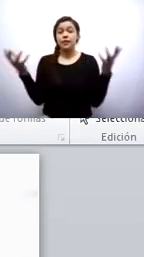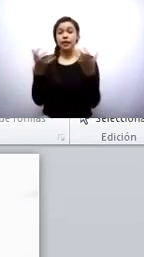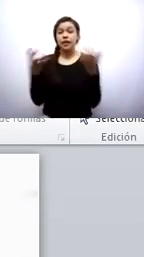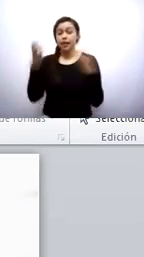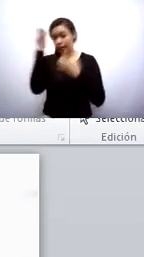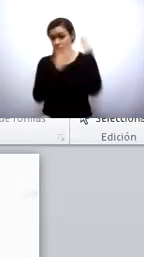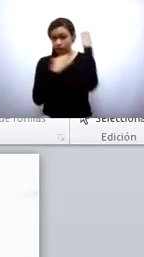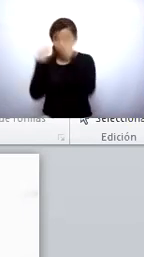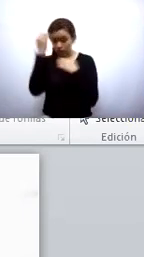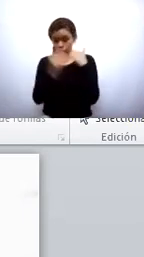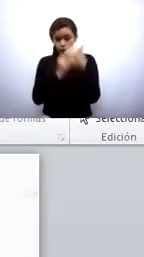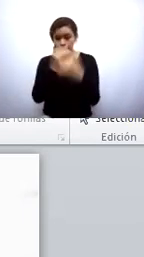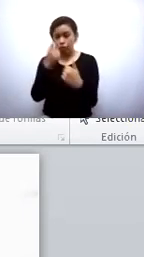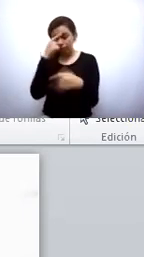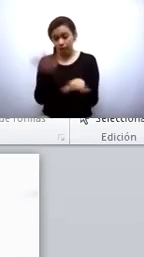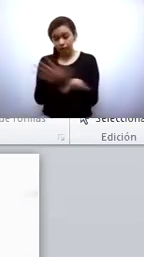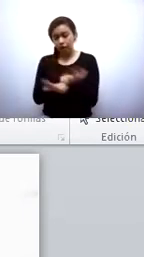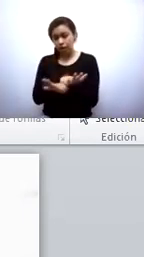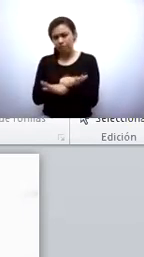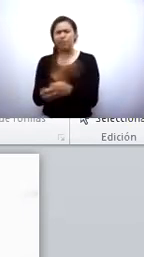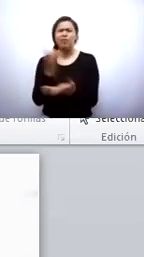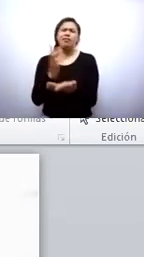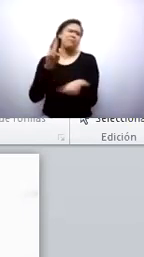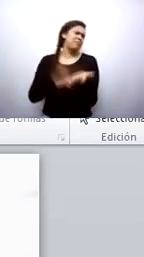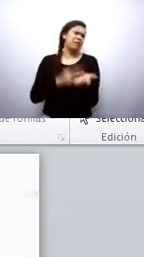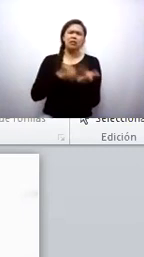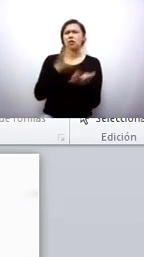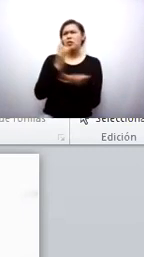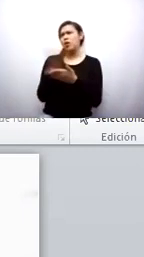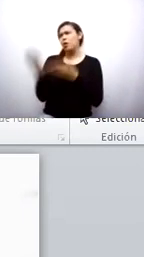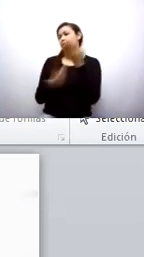evaluación de un proceso de cambio. No se vale únicamente proponer,